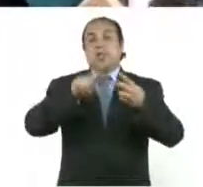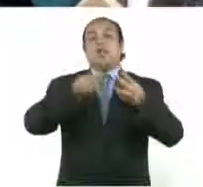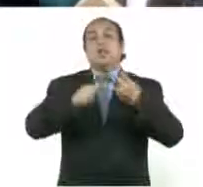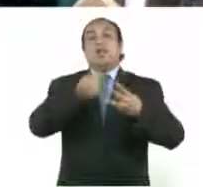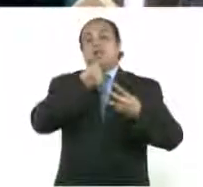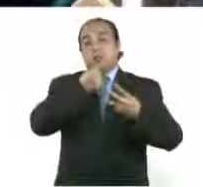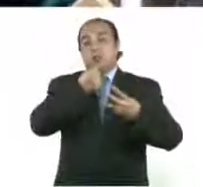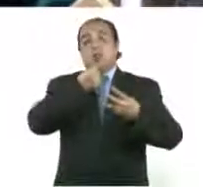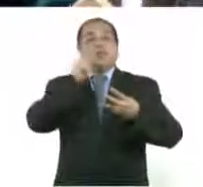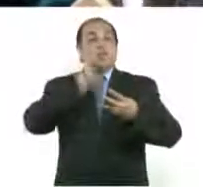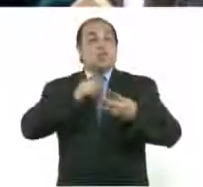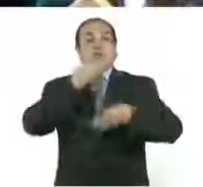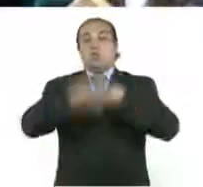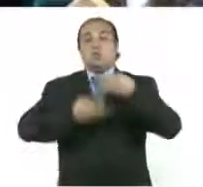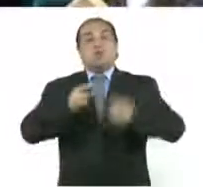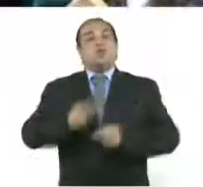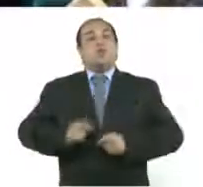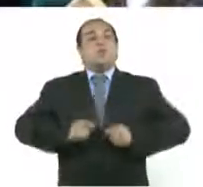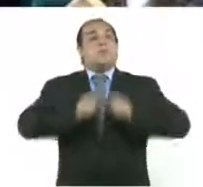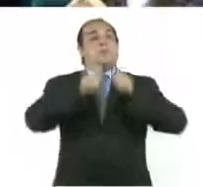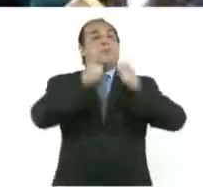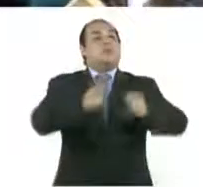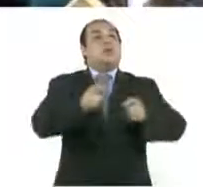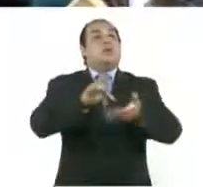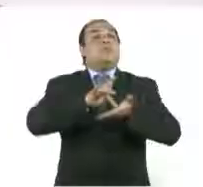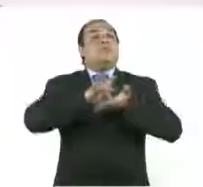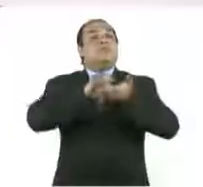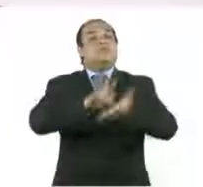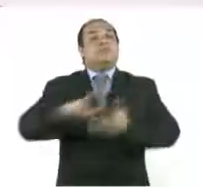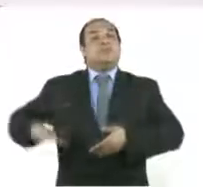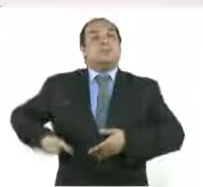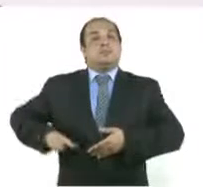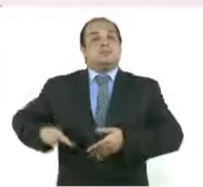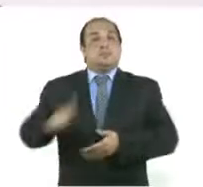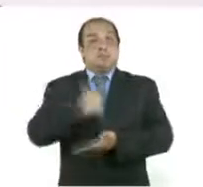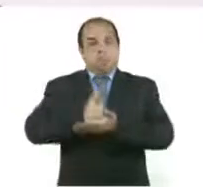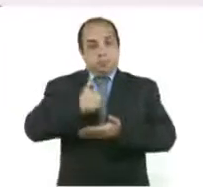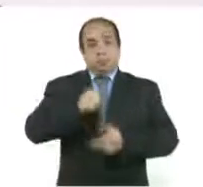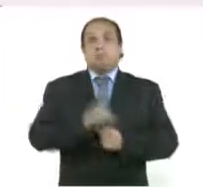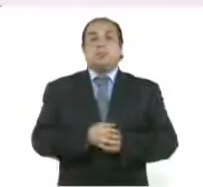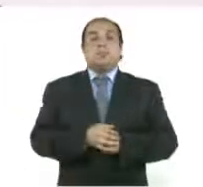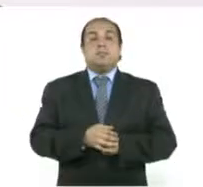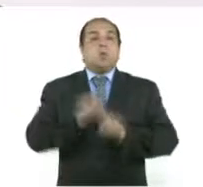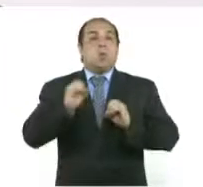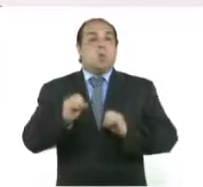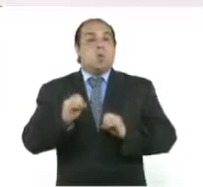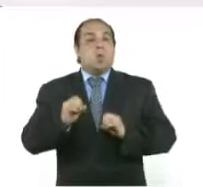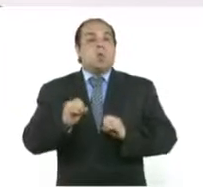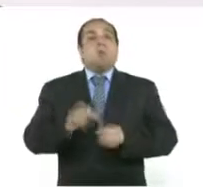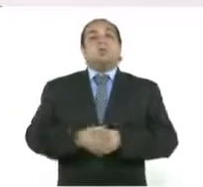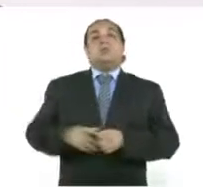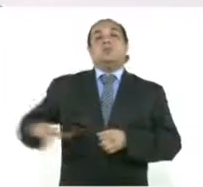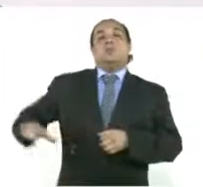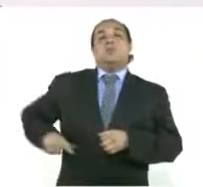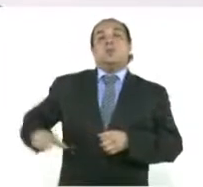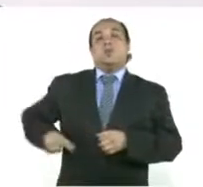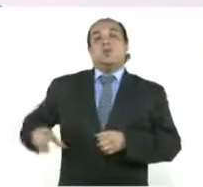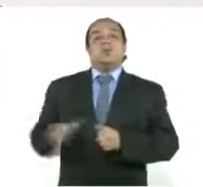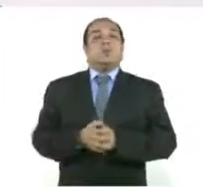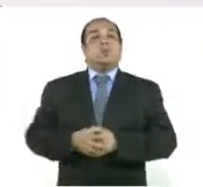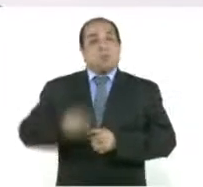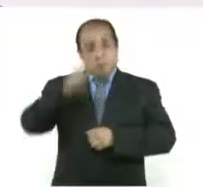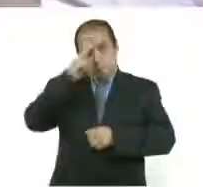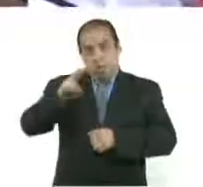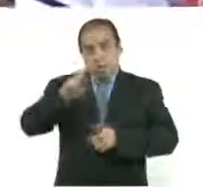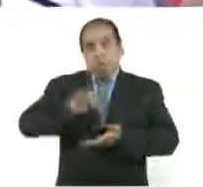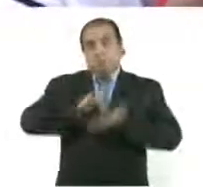niños y niñas, todos reciben un apoyo por parte del gobierno de la ciudad o por parte del gobierno de